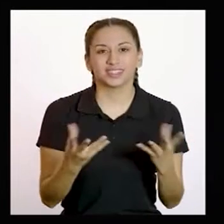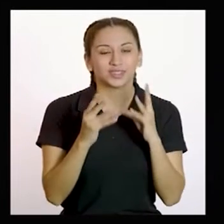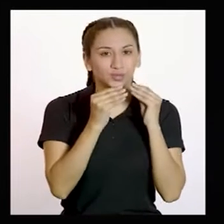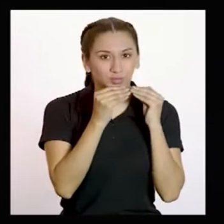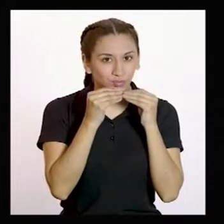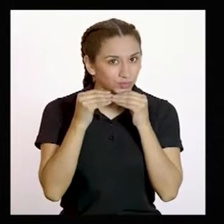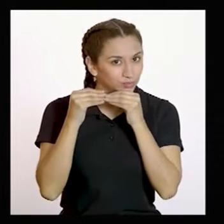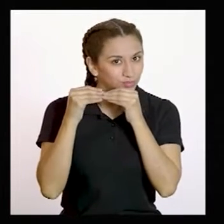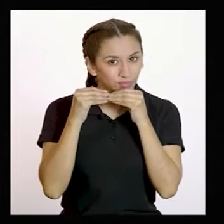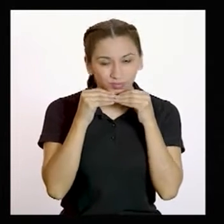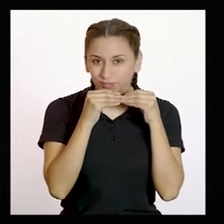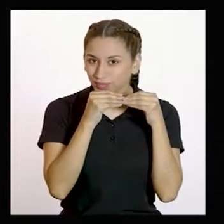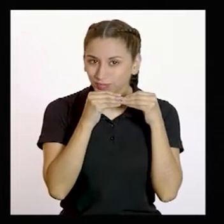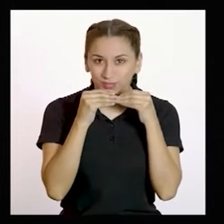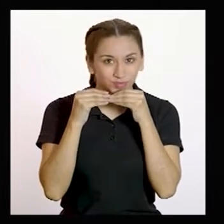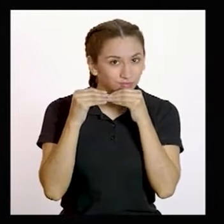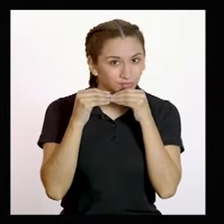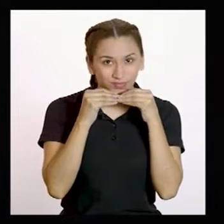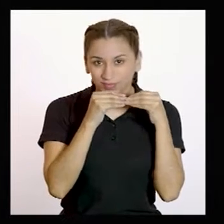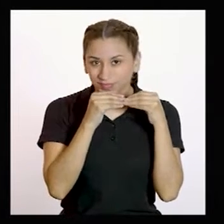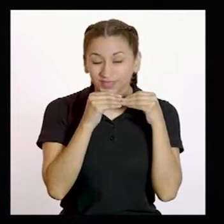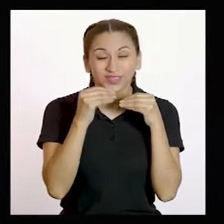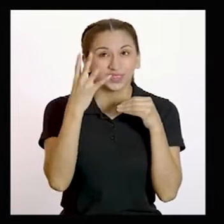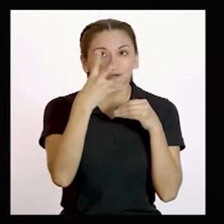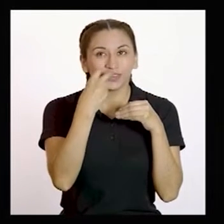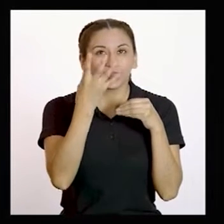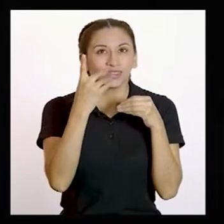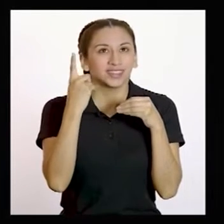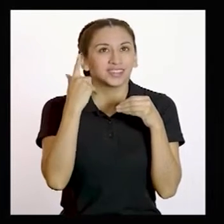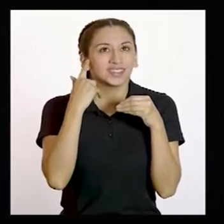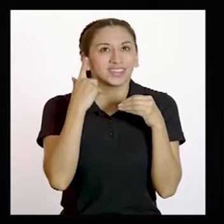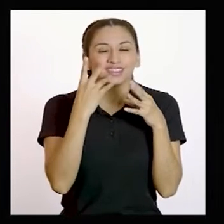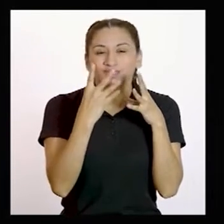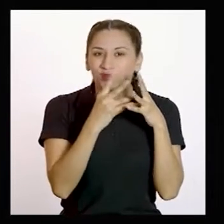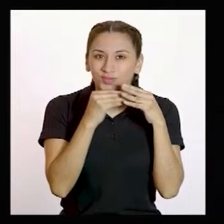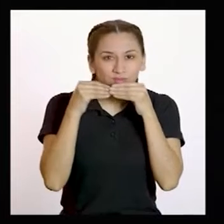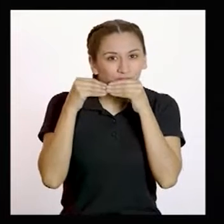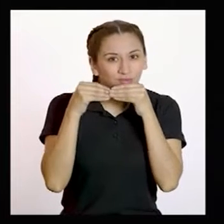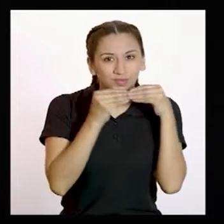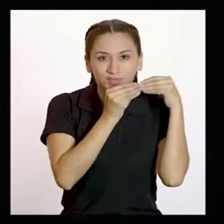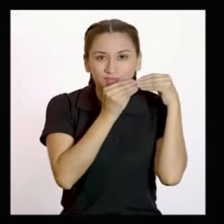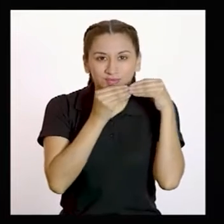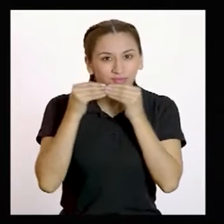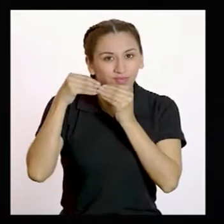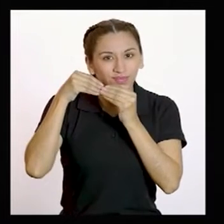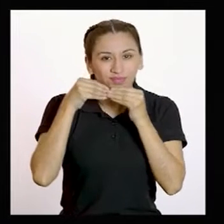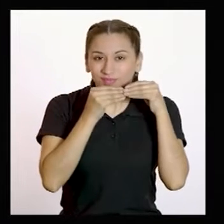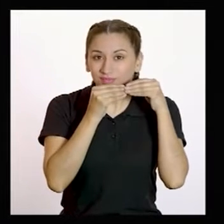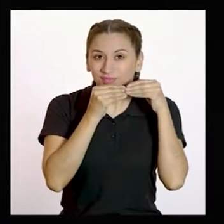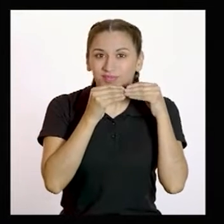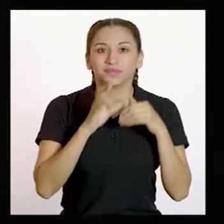Este de aquí es una zampoña. Qué bonito suena este instrumento musical.